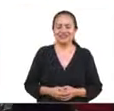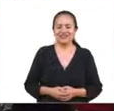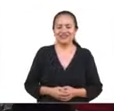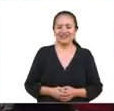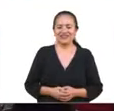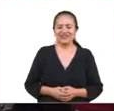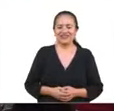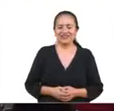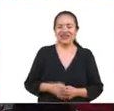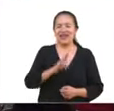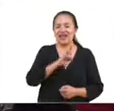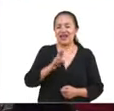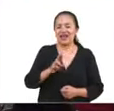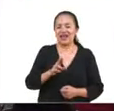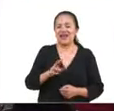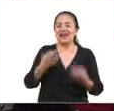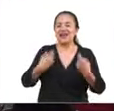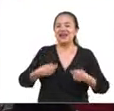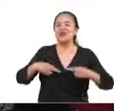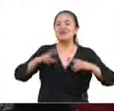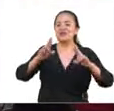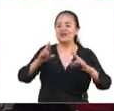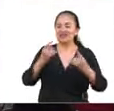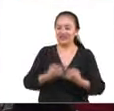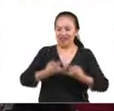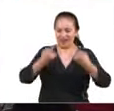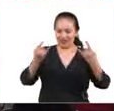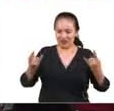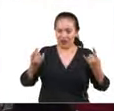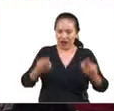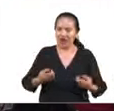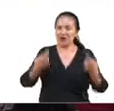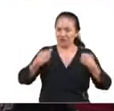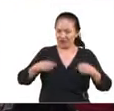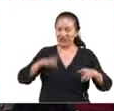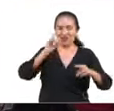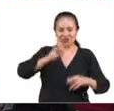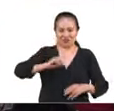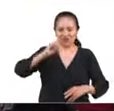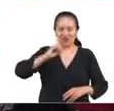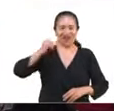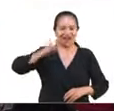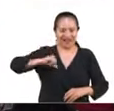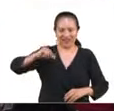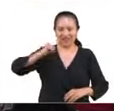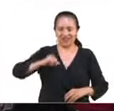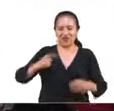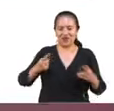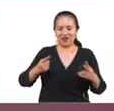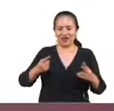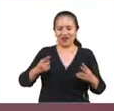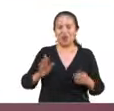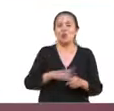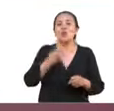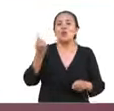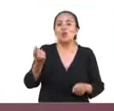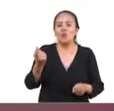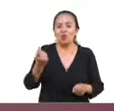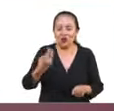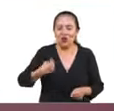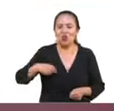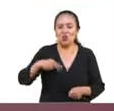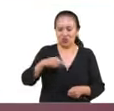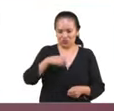Representa la historia. Representa nuestras ancestras. Porque nosotras tenemos